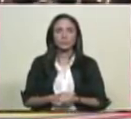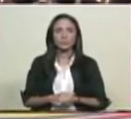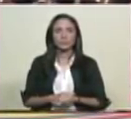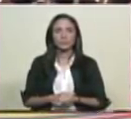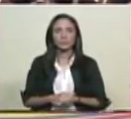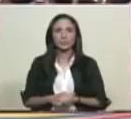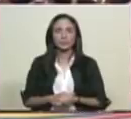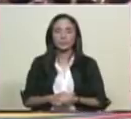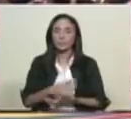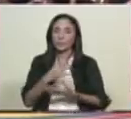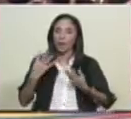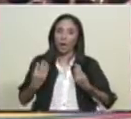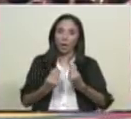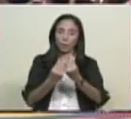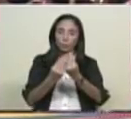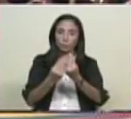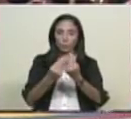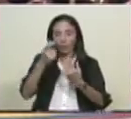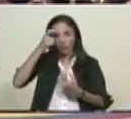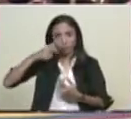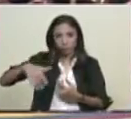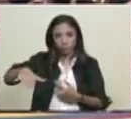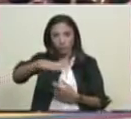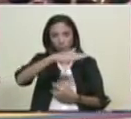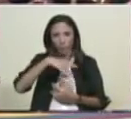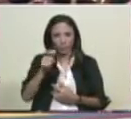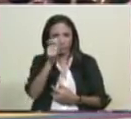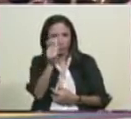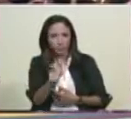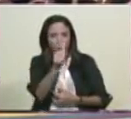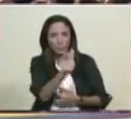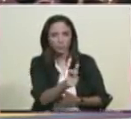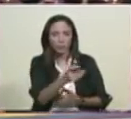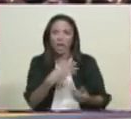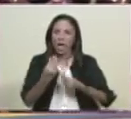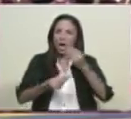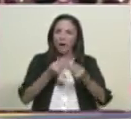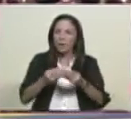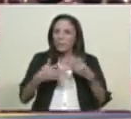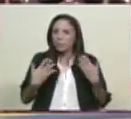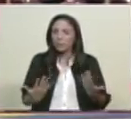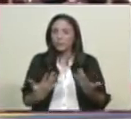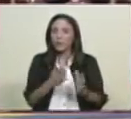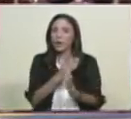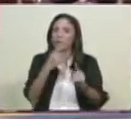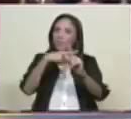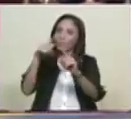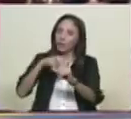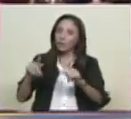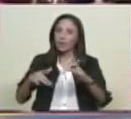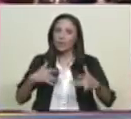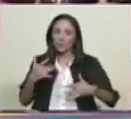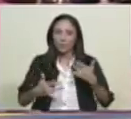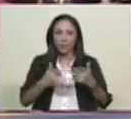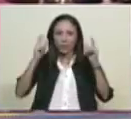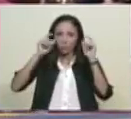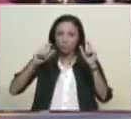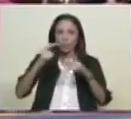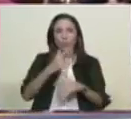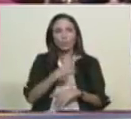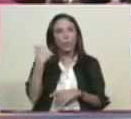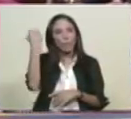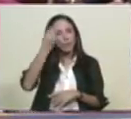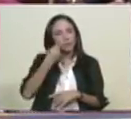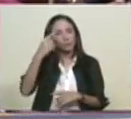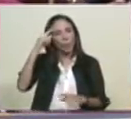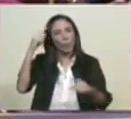Para que junto al pueblo desarrollemos y lleguemos. Y es uno de los objetivos que yo me planteo en el plan de la patria para